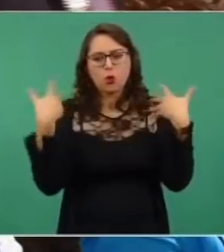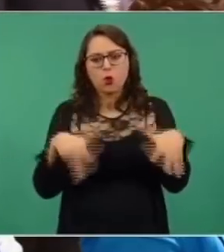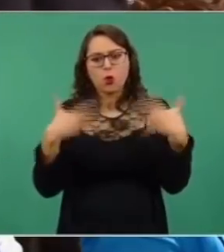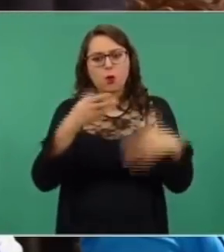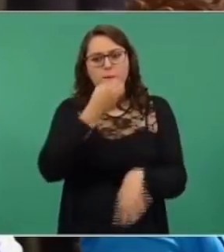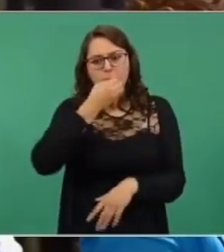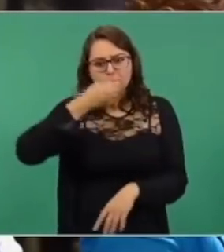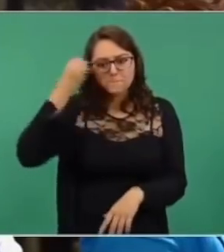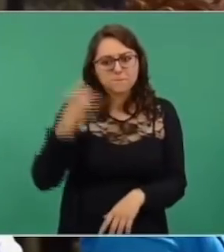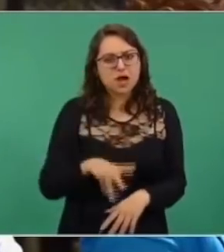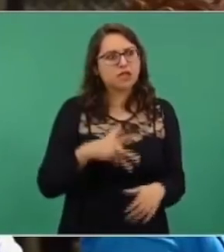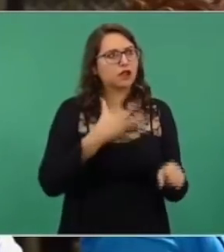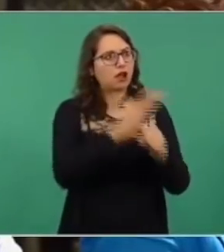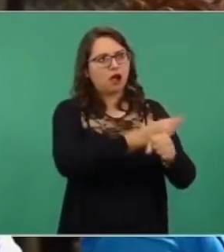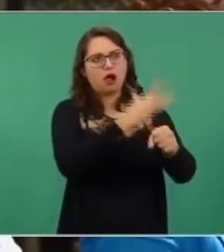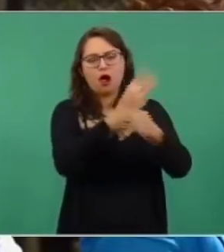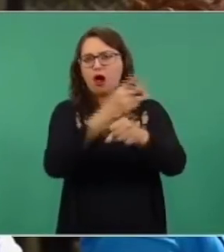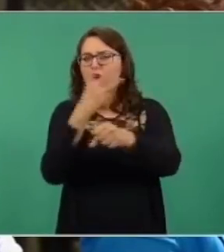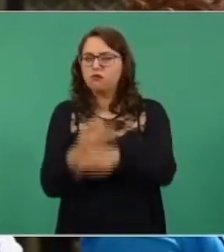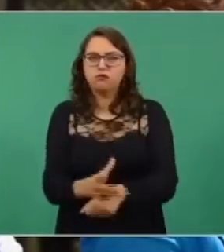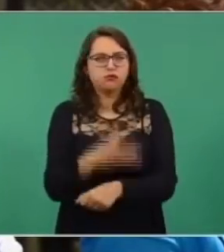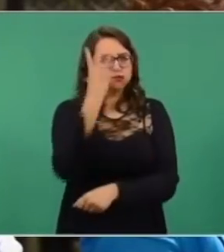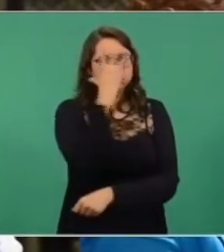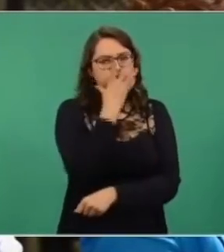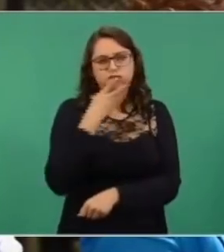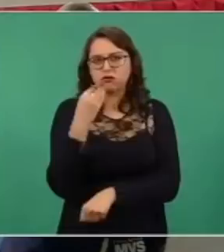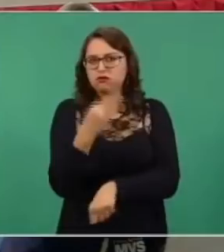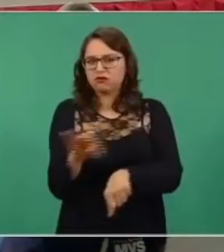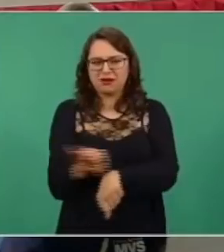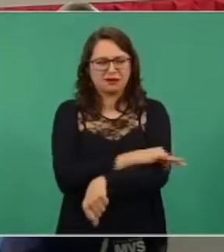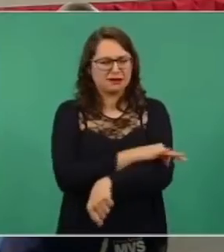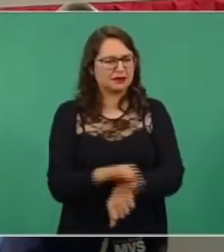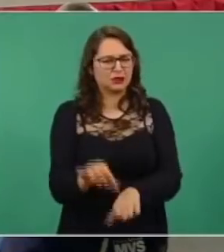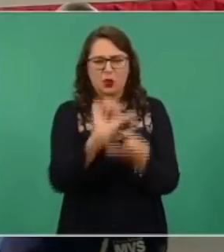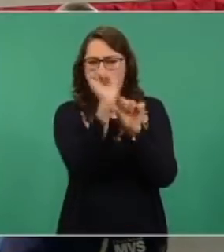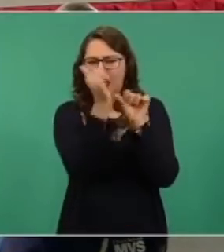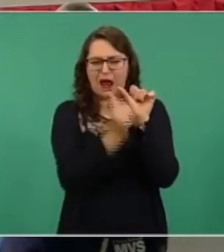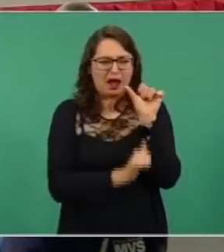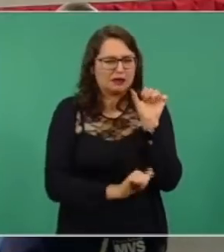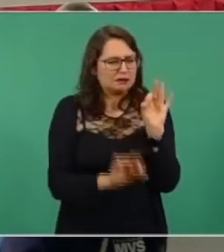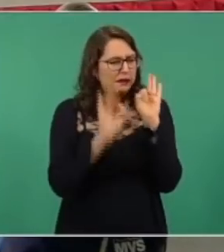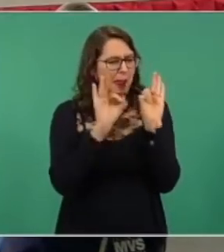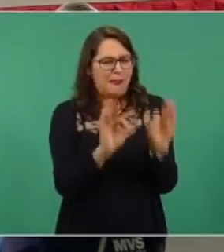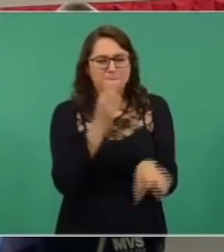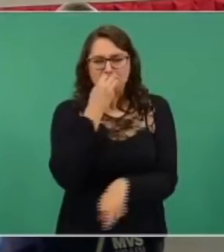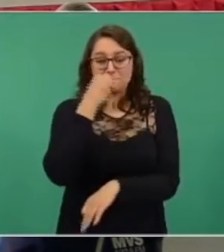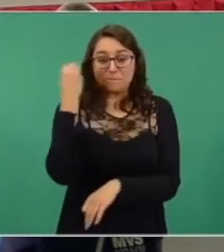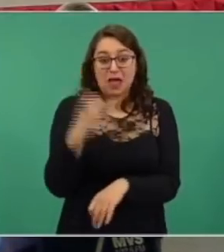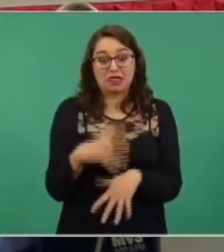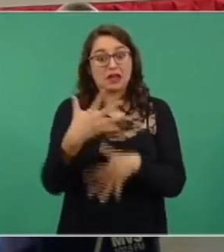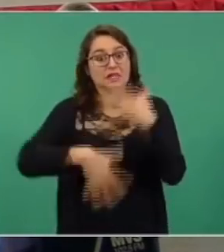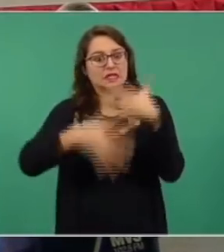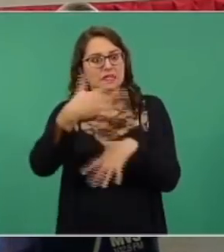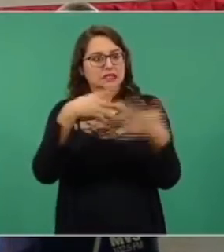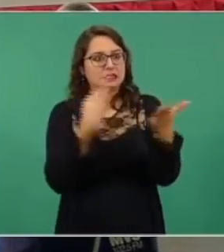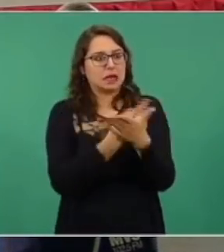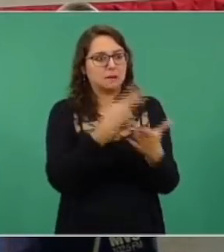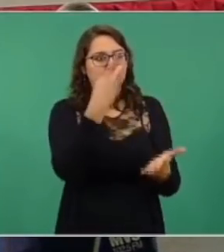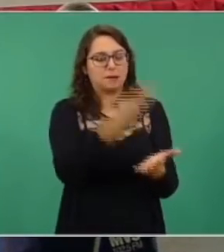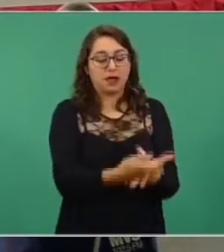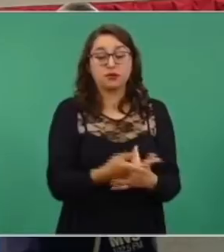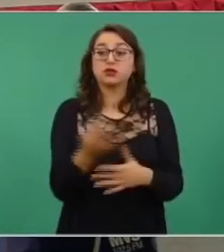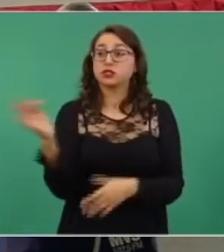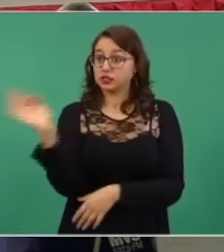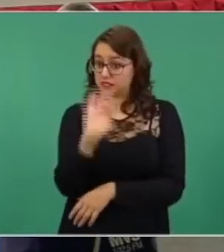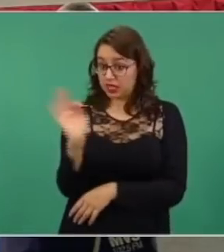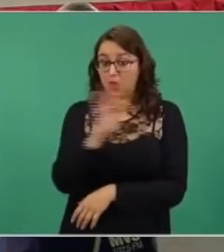que se han reconocido, y también preguntarle, eventualmente, si si se pudiera incluso aquí en la mañanera